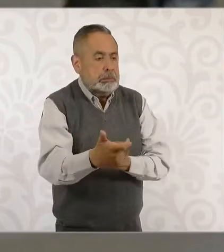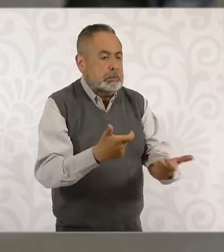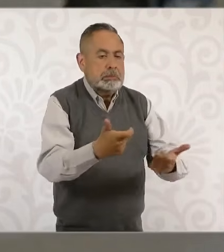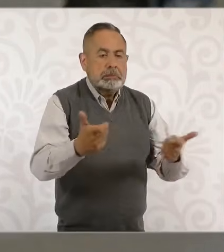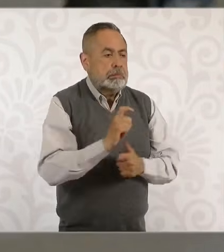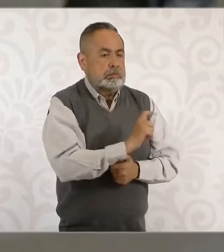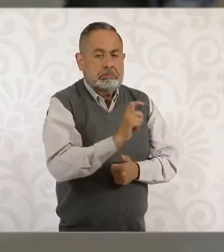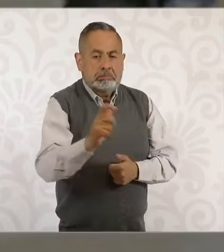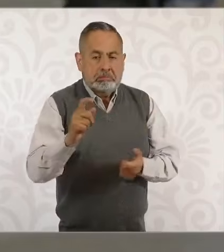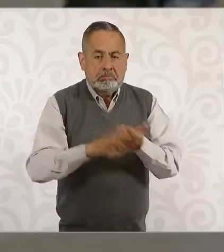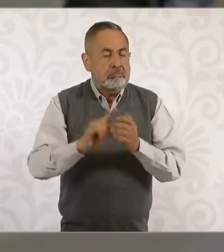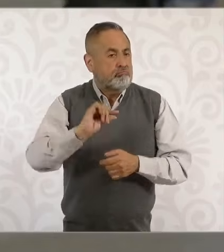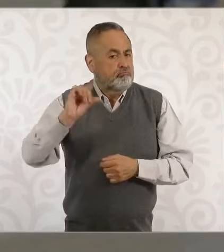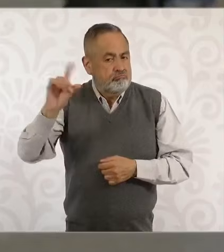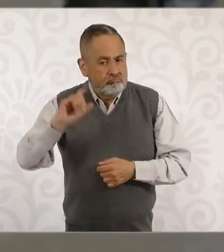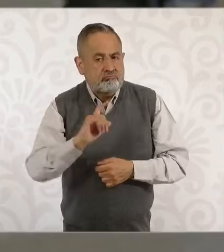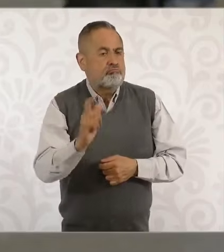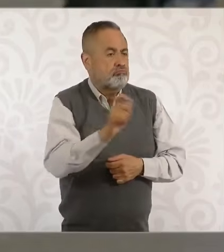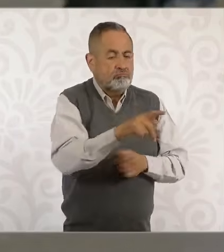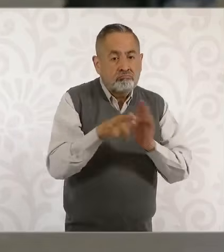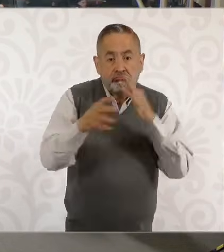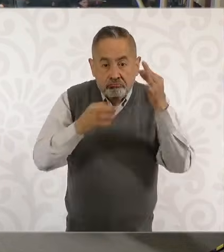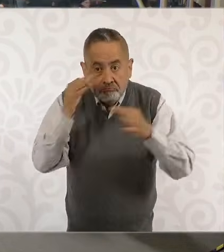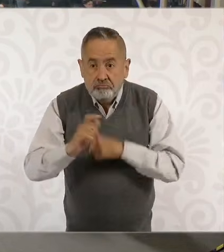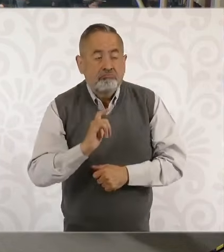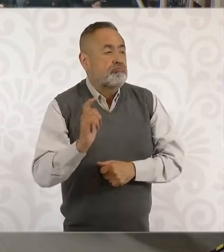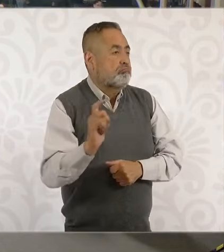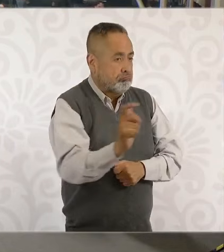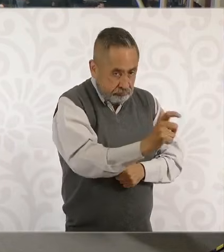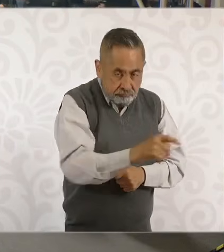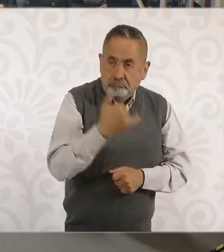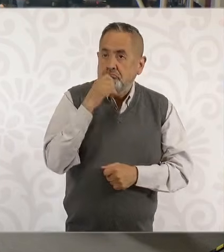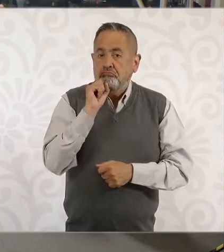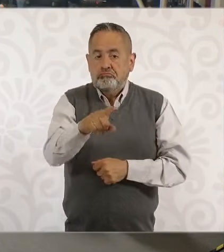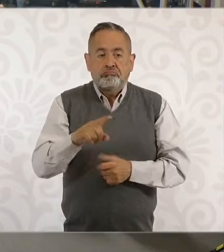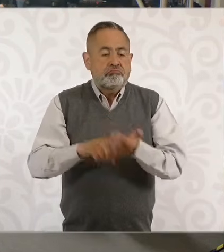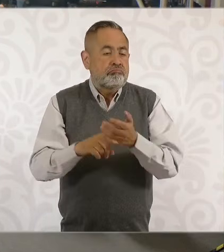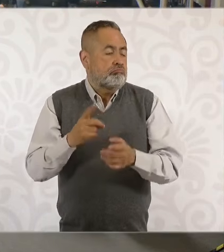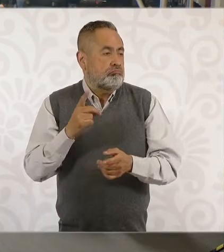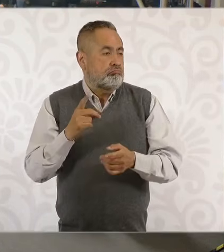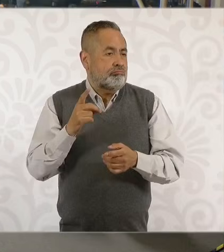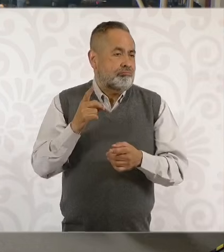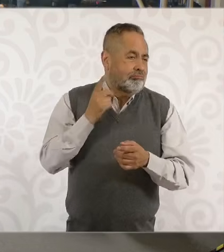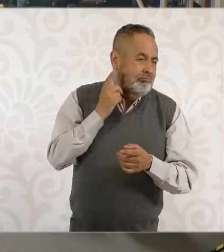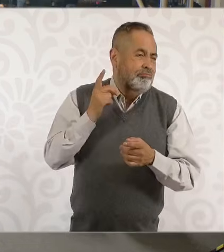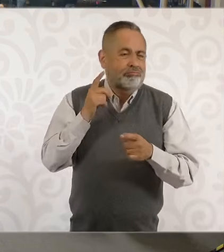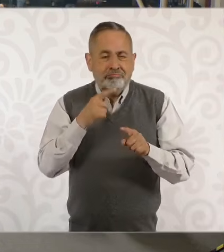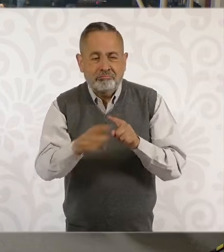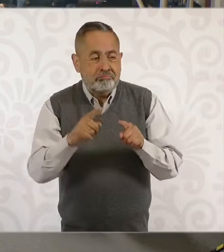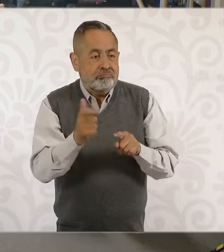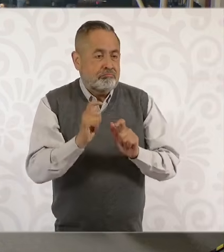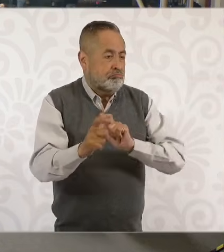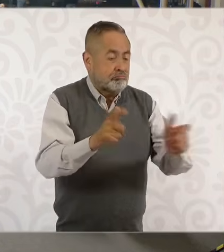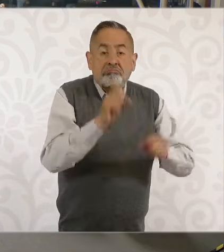tanto a funcionarios, a periodistas, a legisladores, opositores, funcionarios opositores y